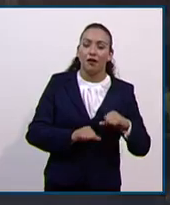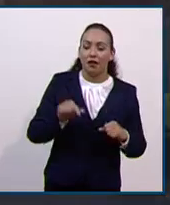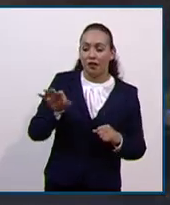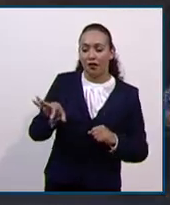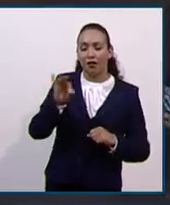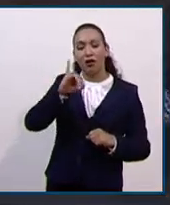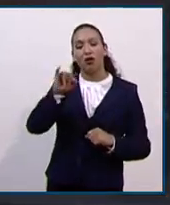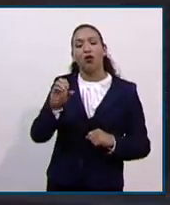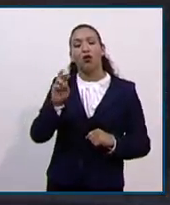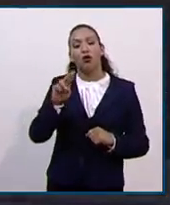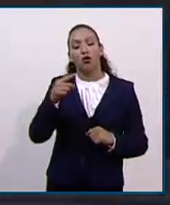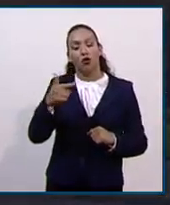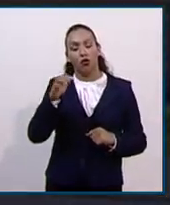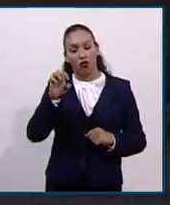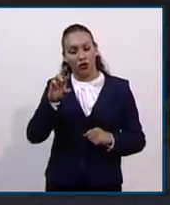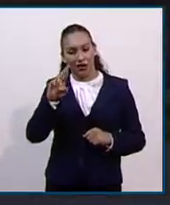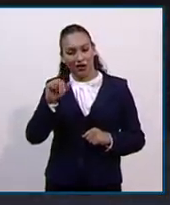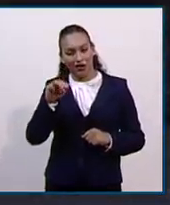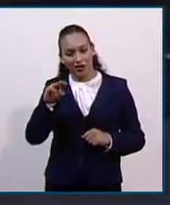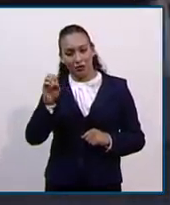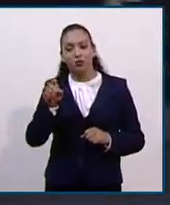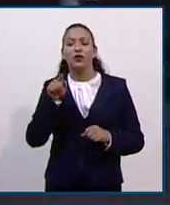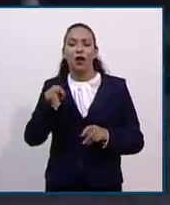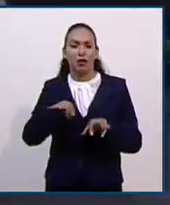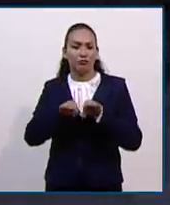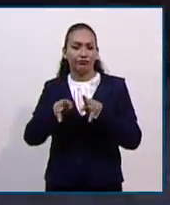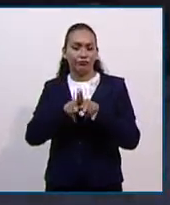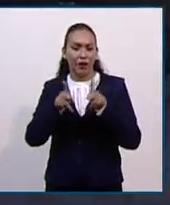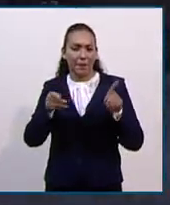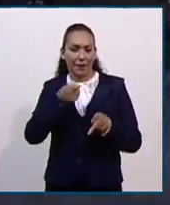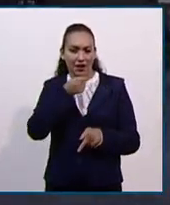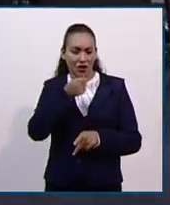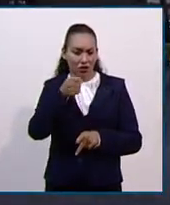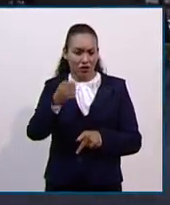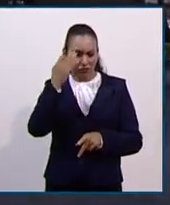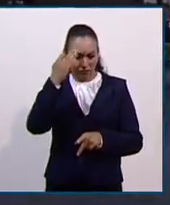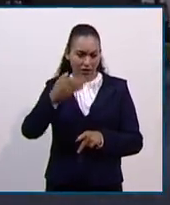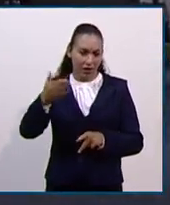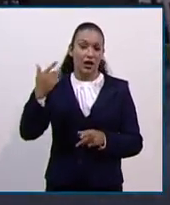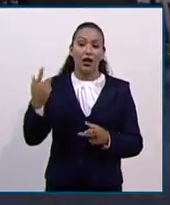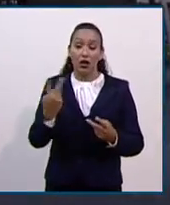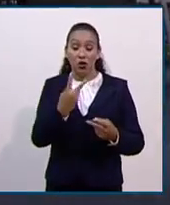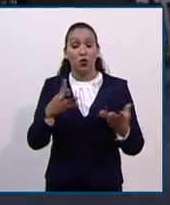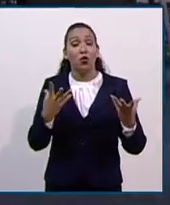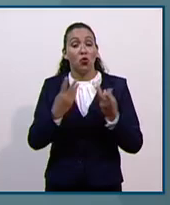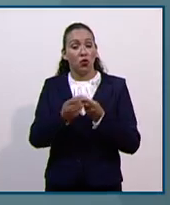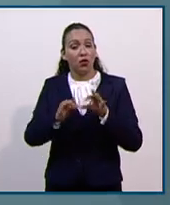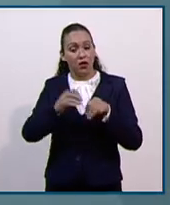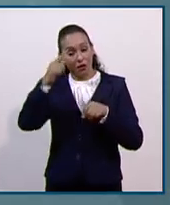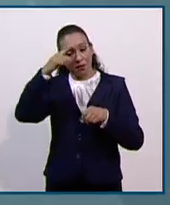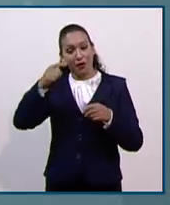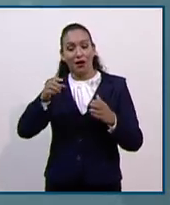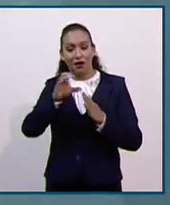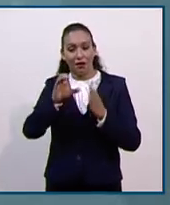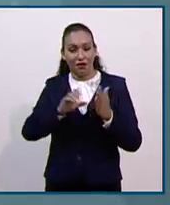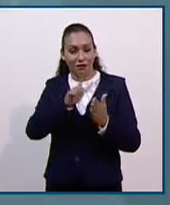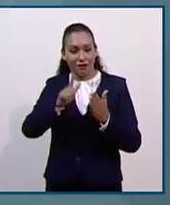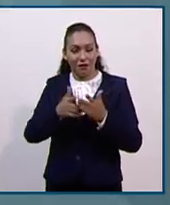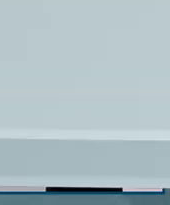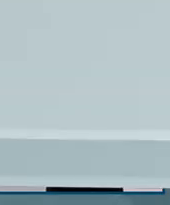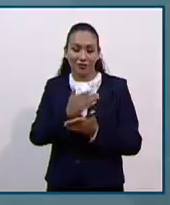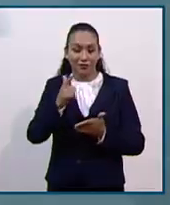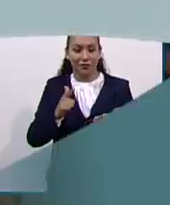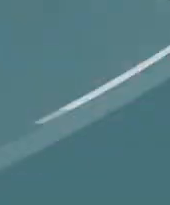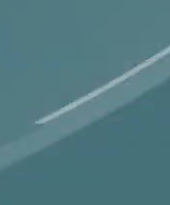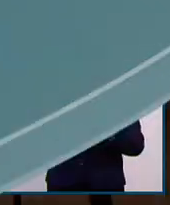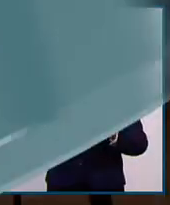a Jorge Ramos Pérez, destacado periodista que por su trayectoria sumará al fortalecimiento de la justicia constitucional.